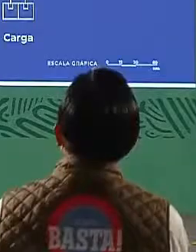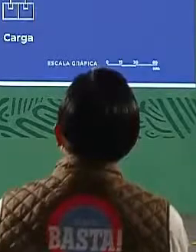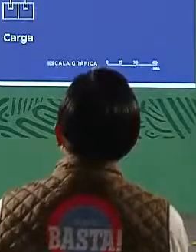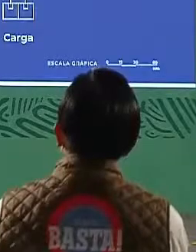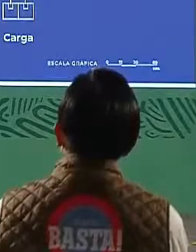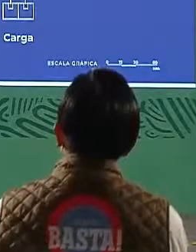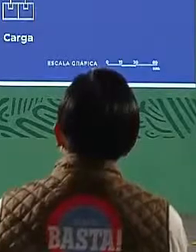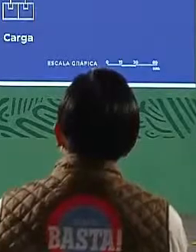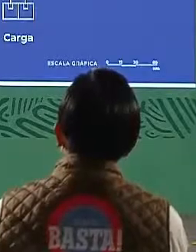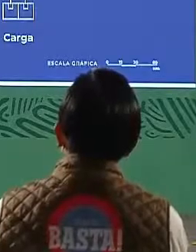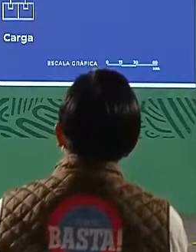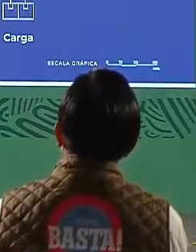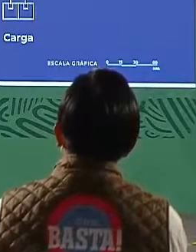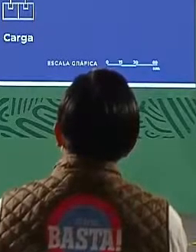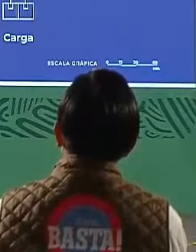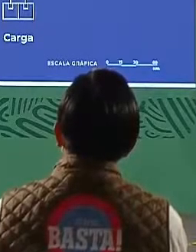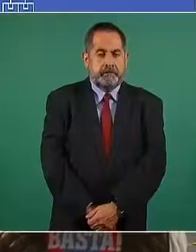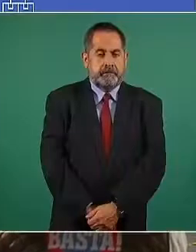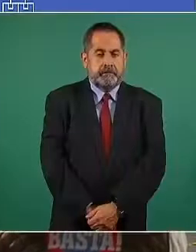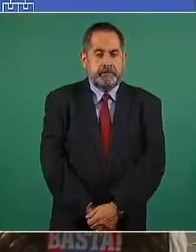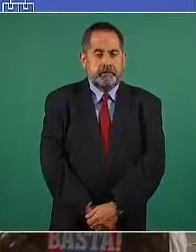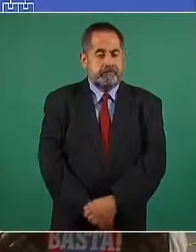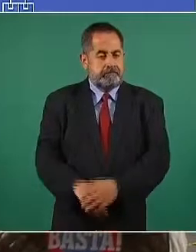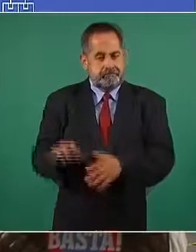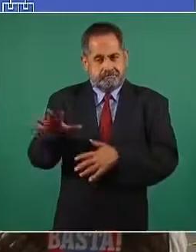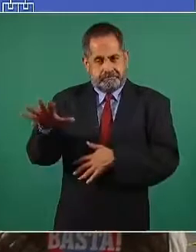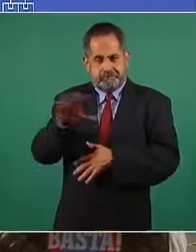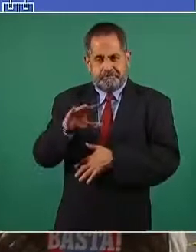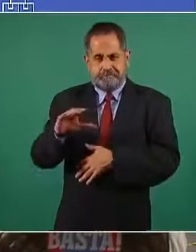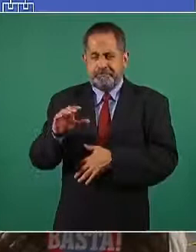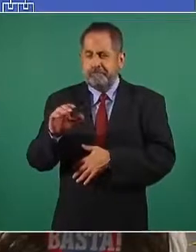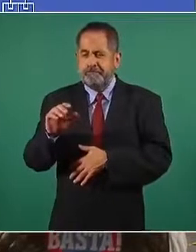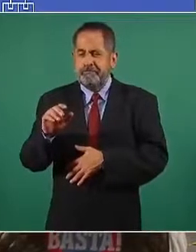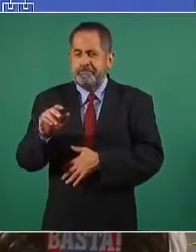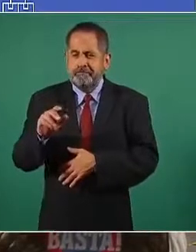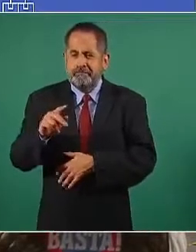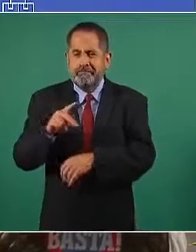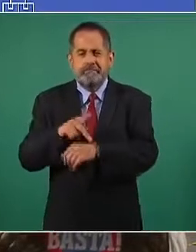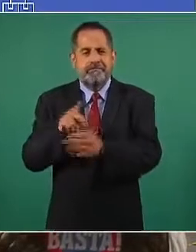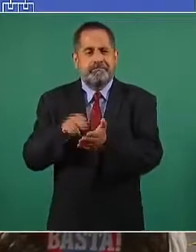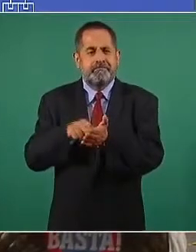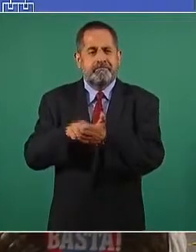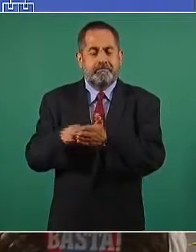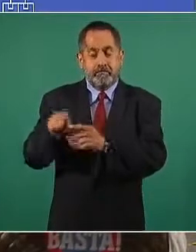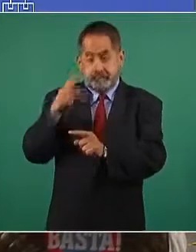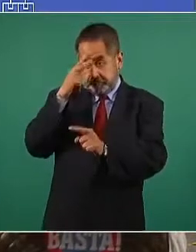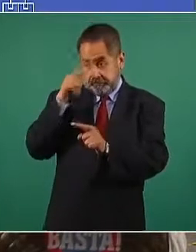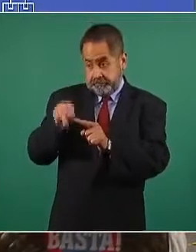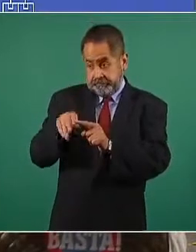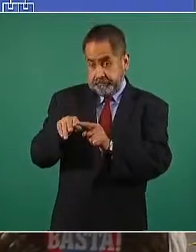bellísimo. Más abajo está Piedras Negras, Yaxchilán del lado de México,